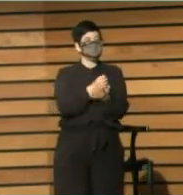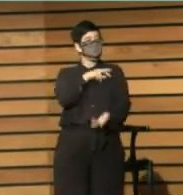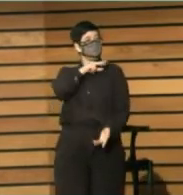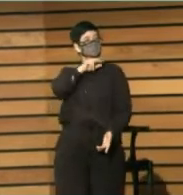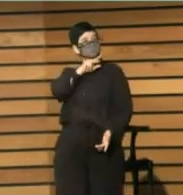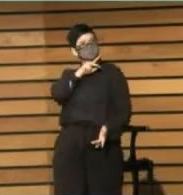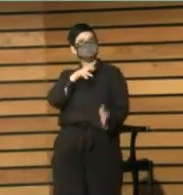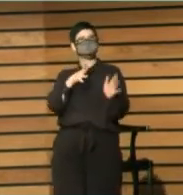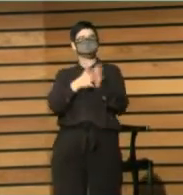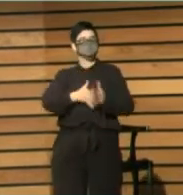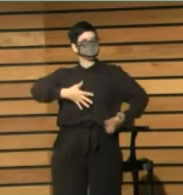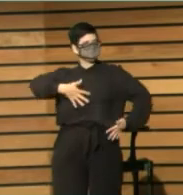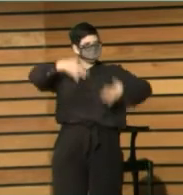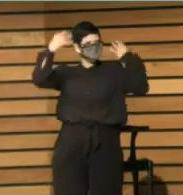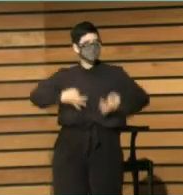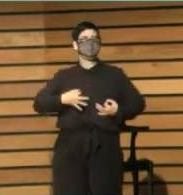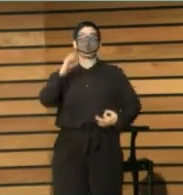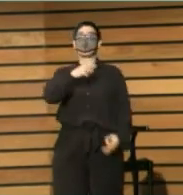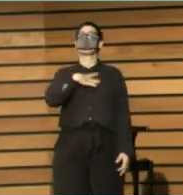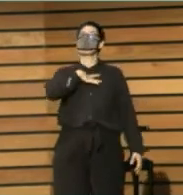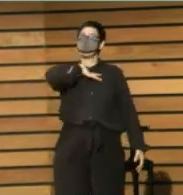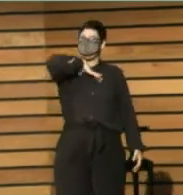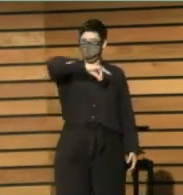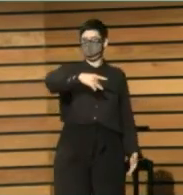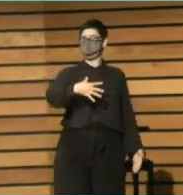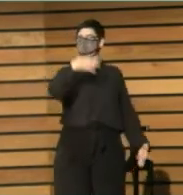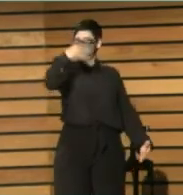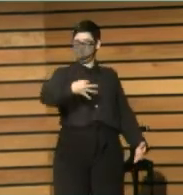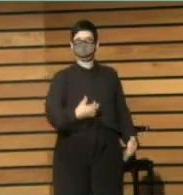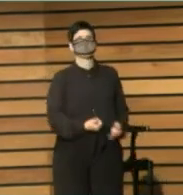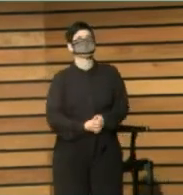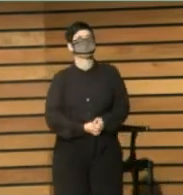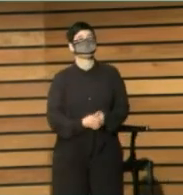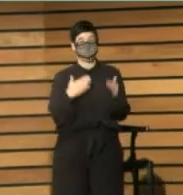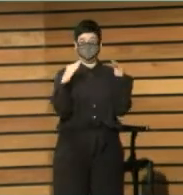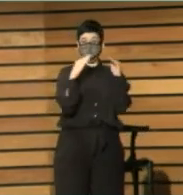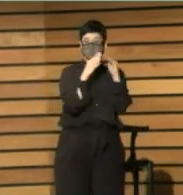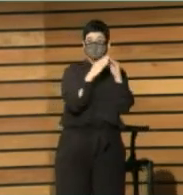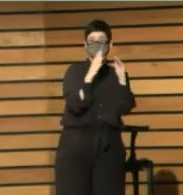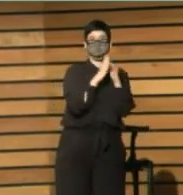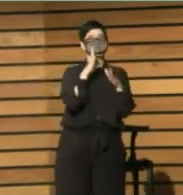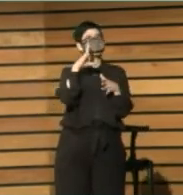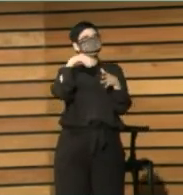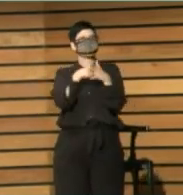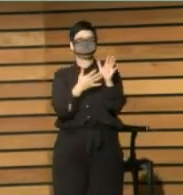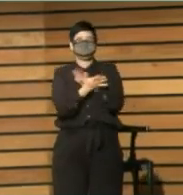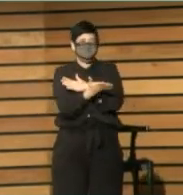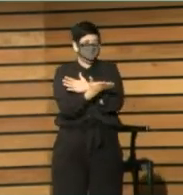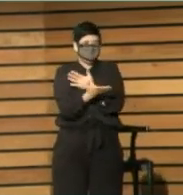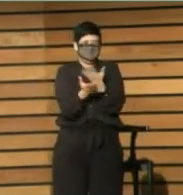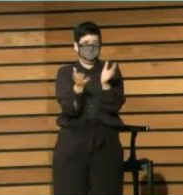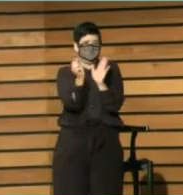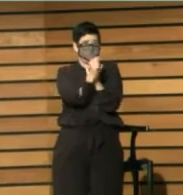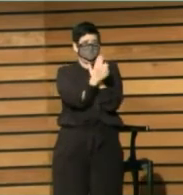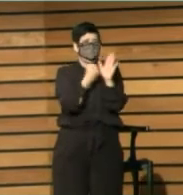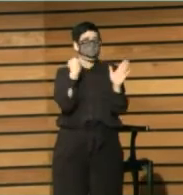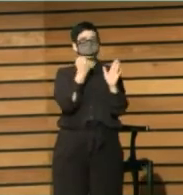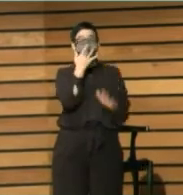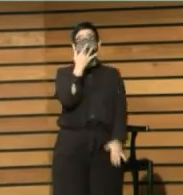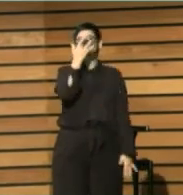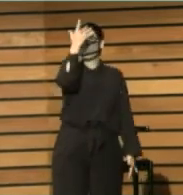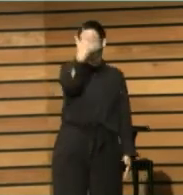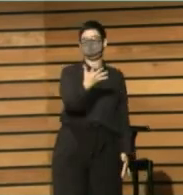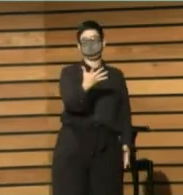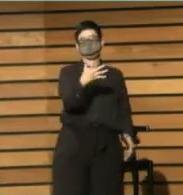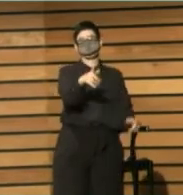era verdad o posible. En las casas, pues, no había de nada. Había un espejo roto, sin